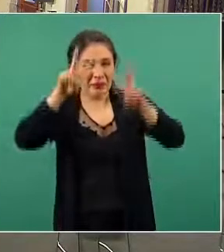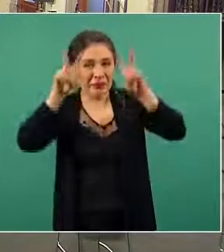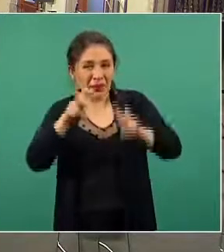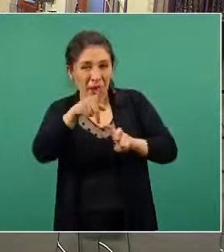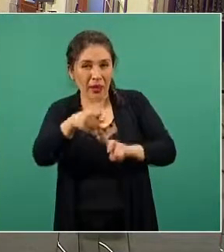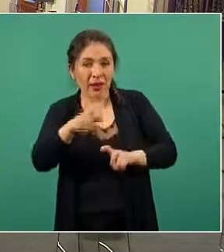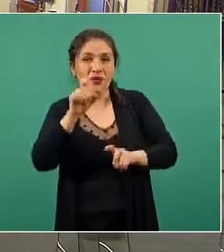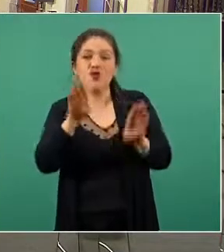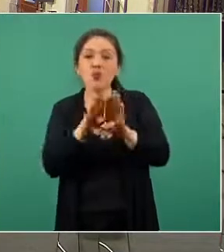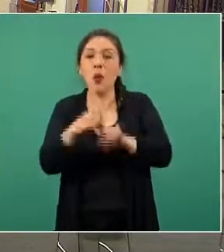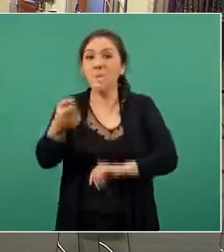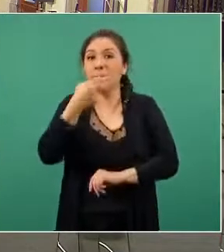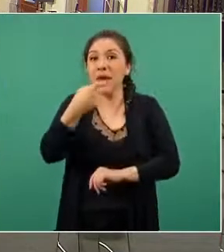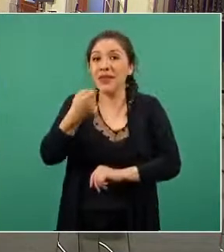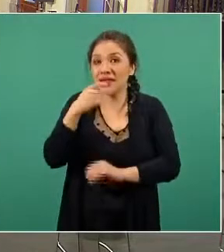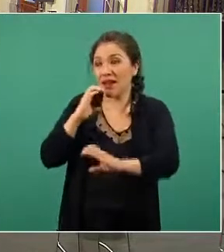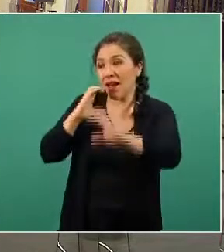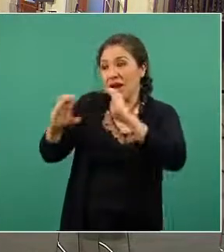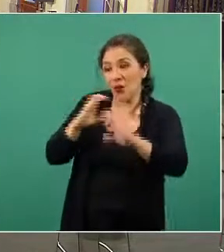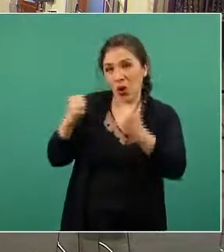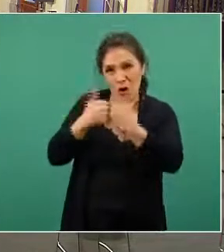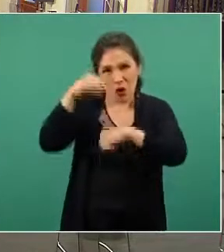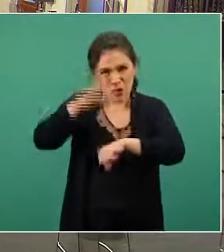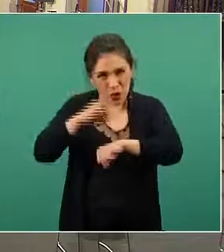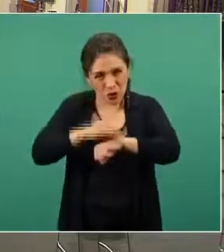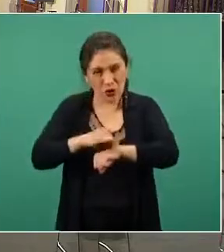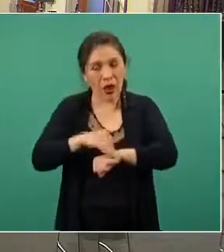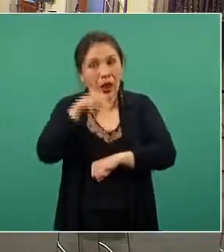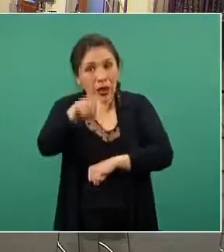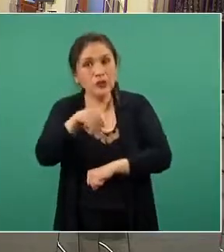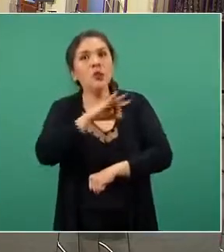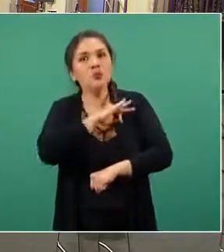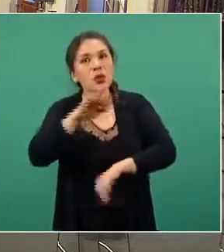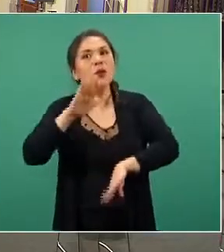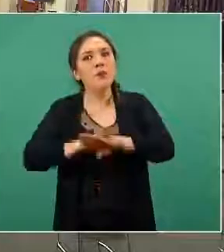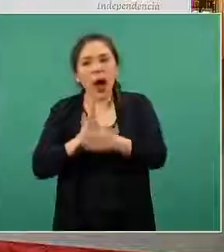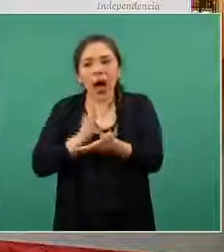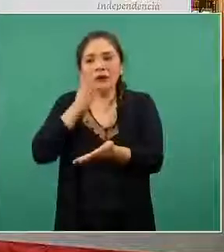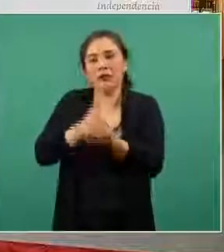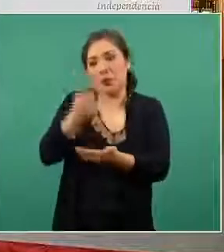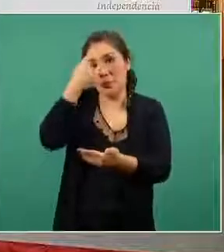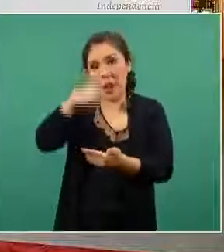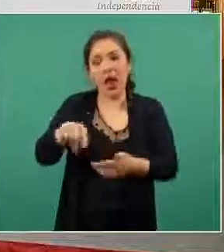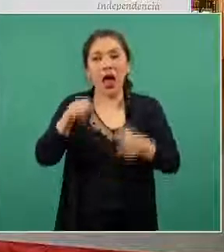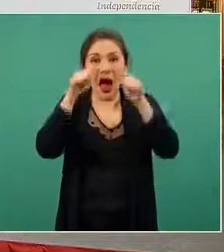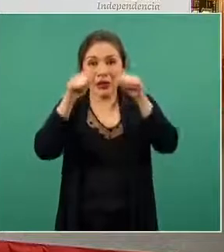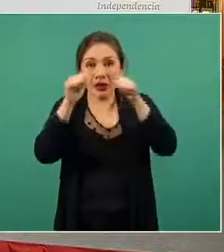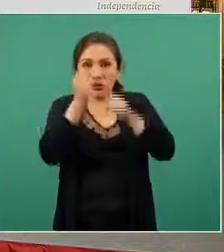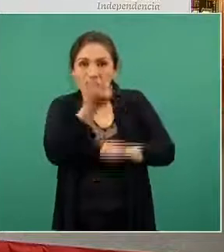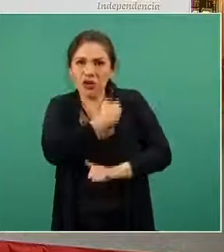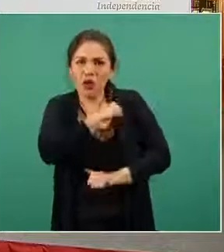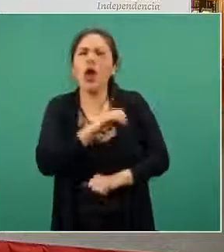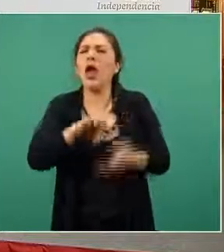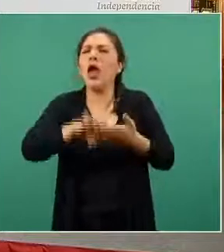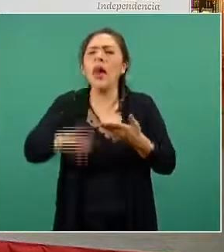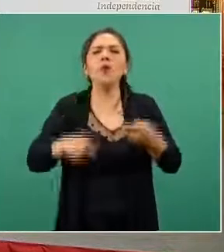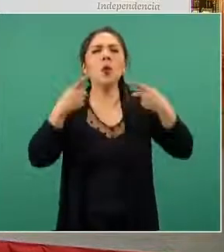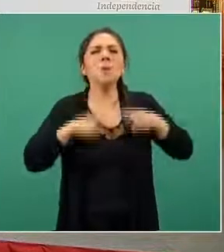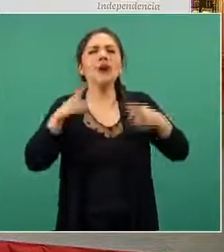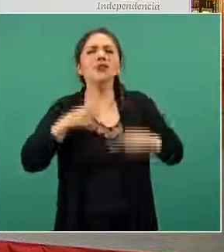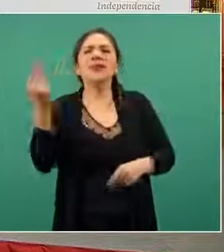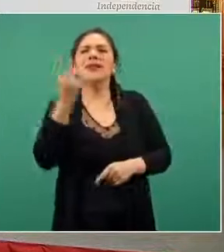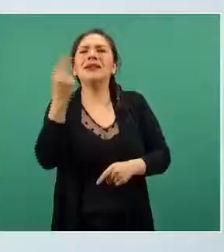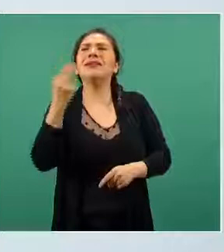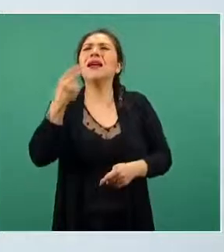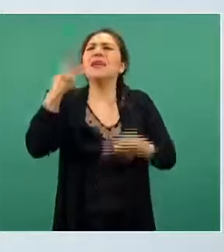la telemedicina, de hecho, genera mayor acceso a los servicios de salud. Hay personas que necesitan alguna valoración por